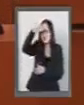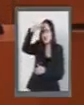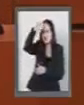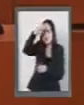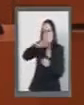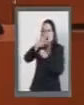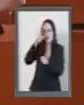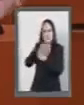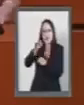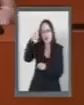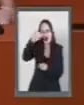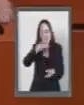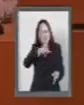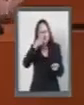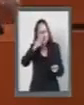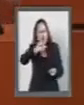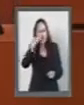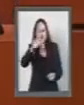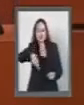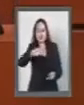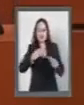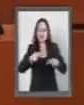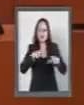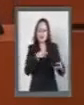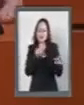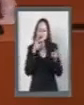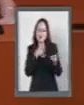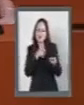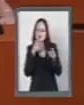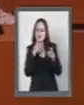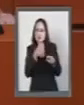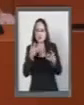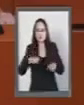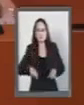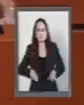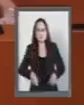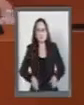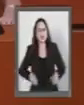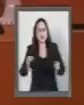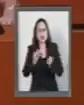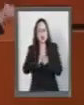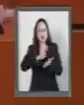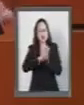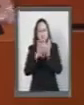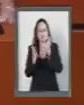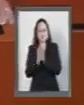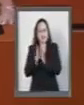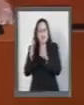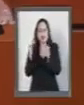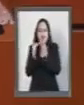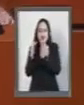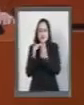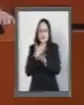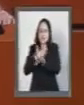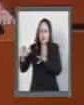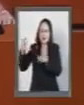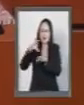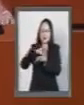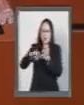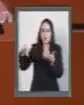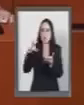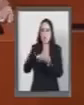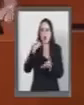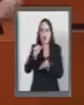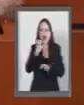cómo se le roba al pueblo, haciendo sociedades oscuras, y comprando casas blancas a empresarios